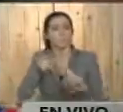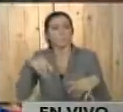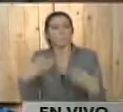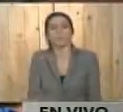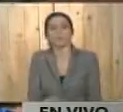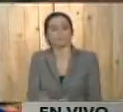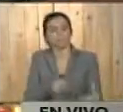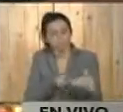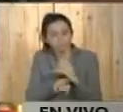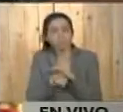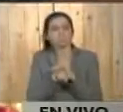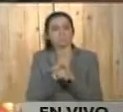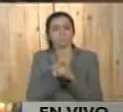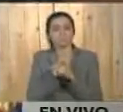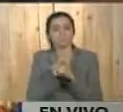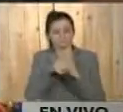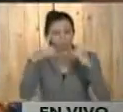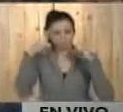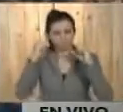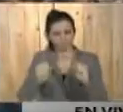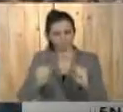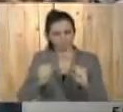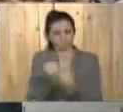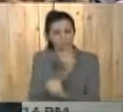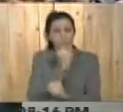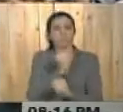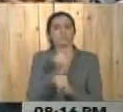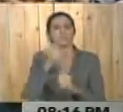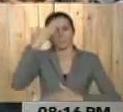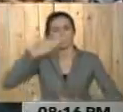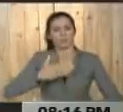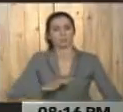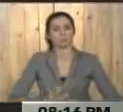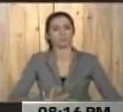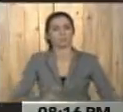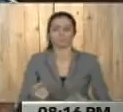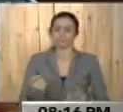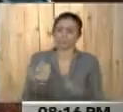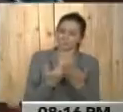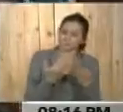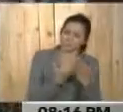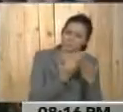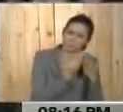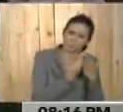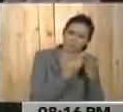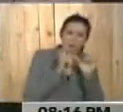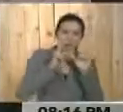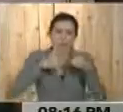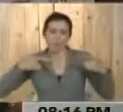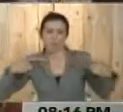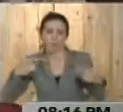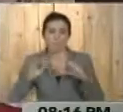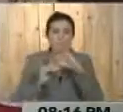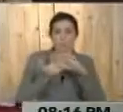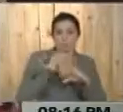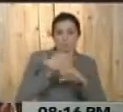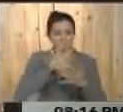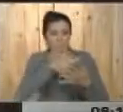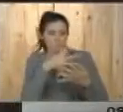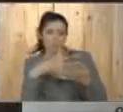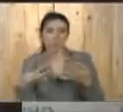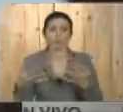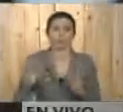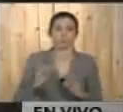era entrar a la carrera militar mientras me formaba en lenguas modernas,